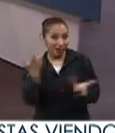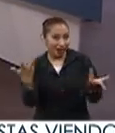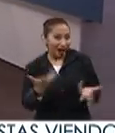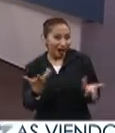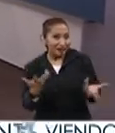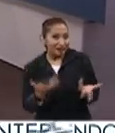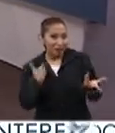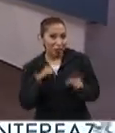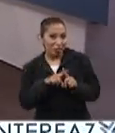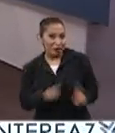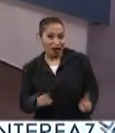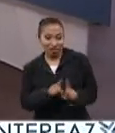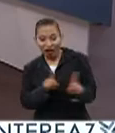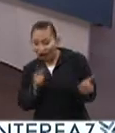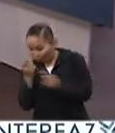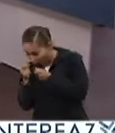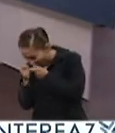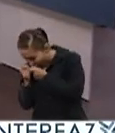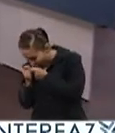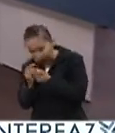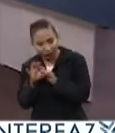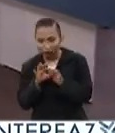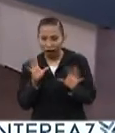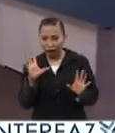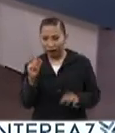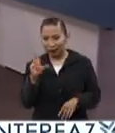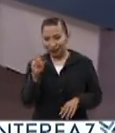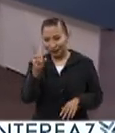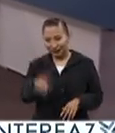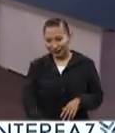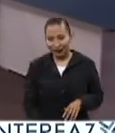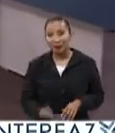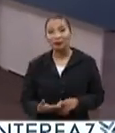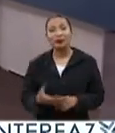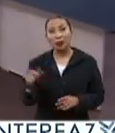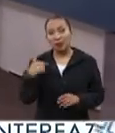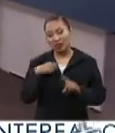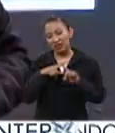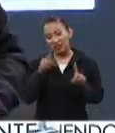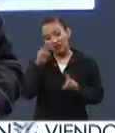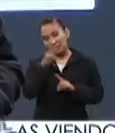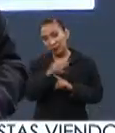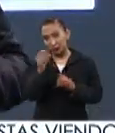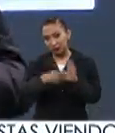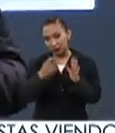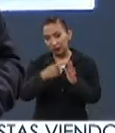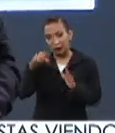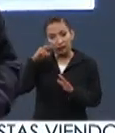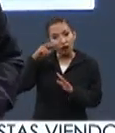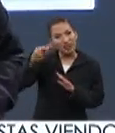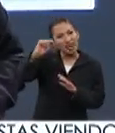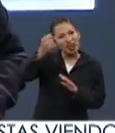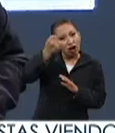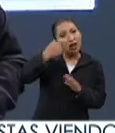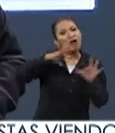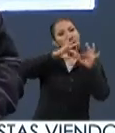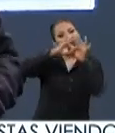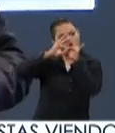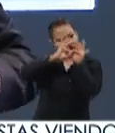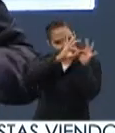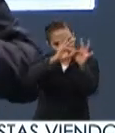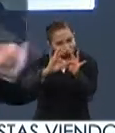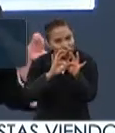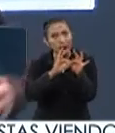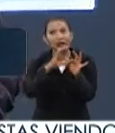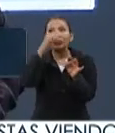genera lo opuesto. Lo que dicen, no la desunión, pero no, yo creo que a comparación de lo que dicen muchas personas, yo creo que la tecnología sí nos une. Yo